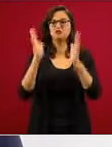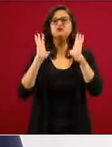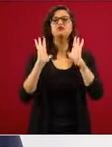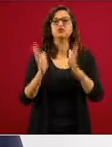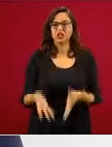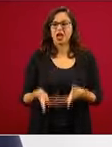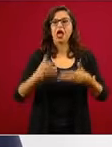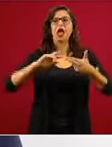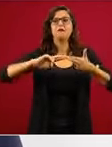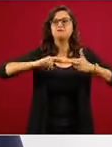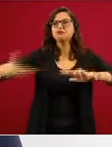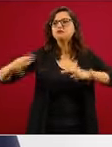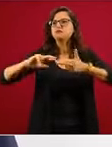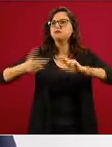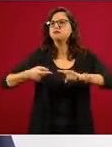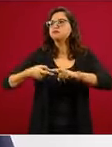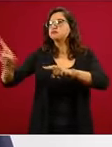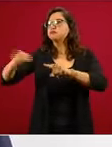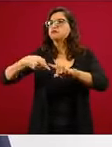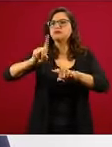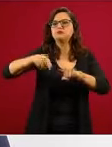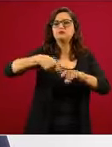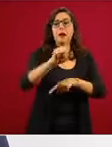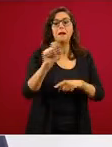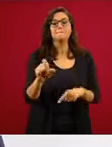conectividad en